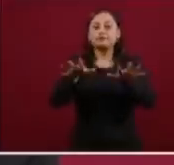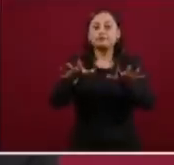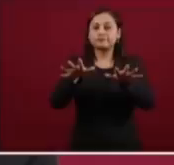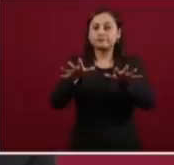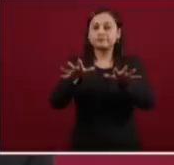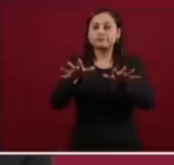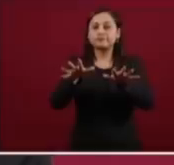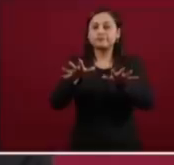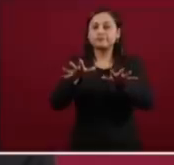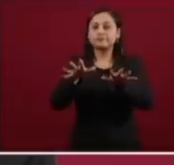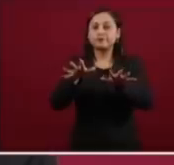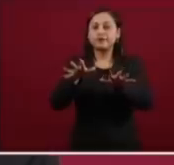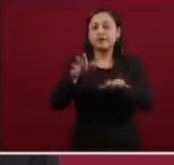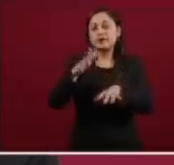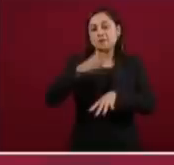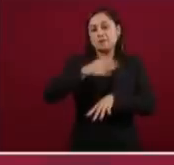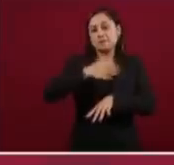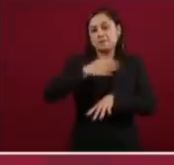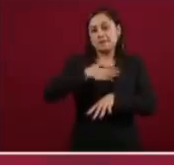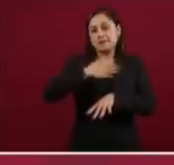esta mi quiniela